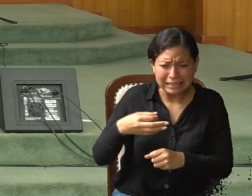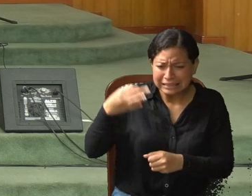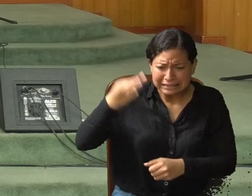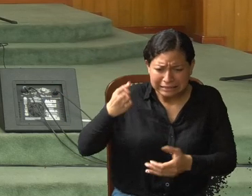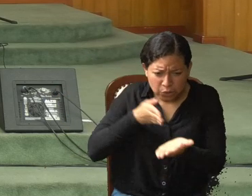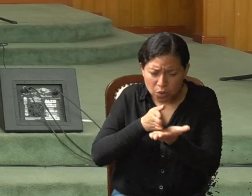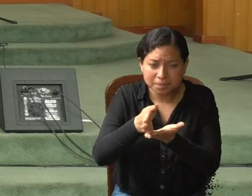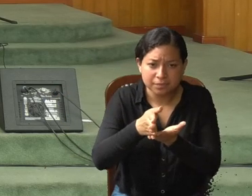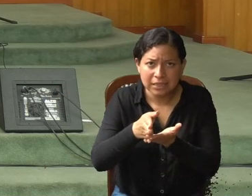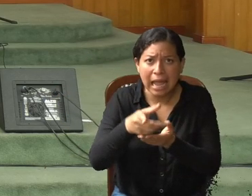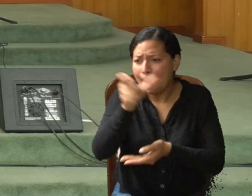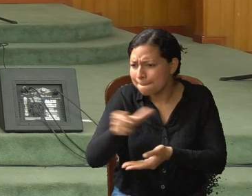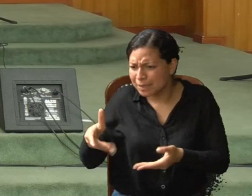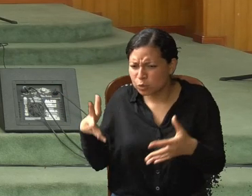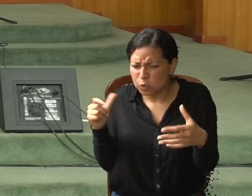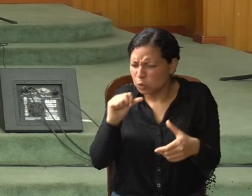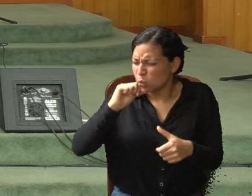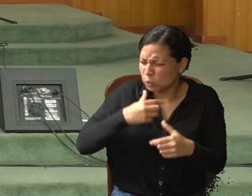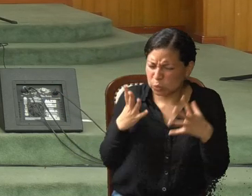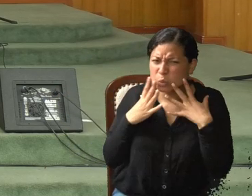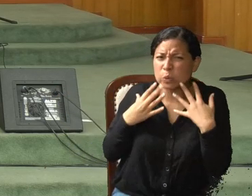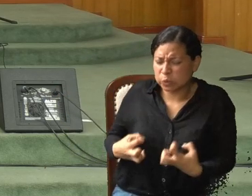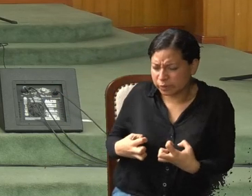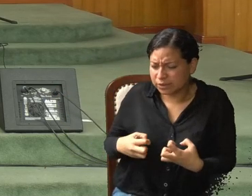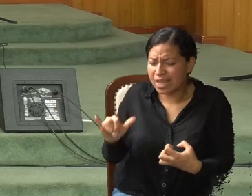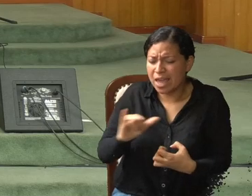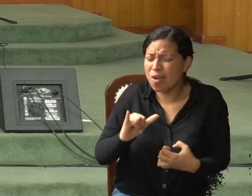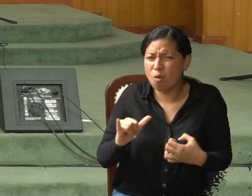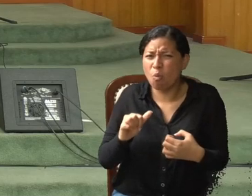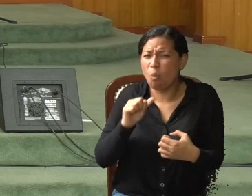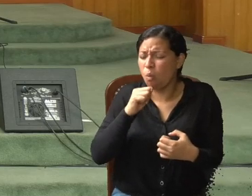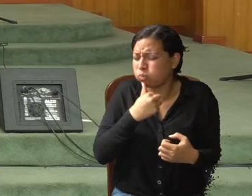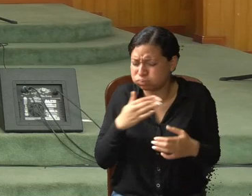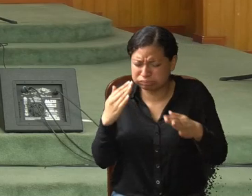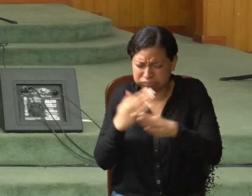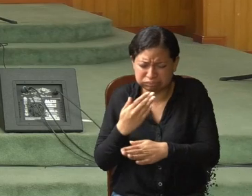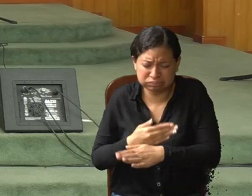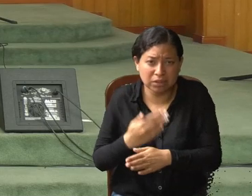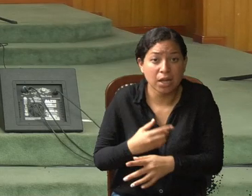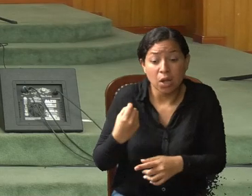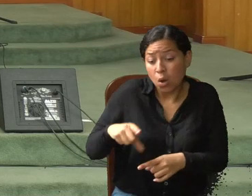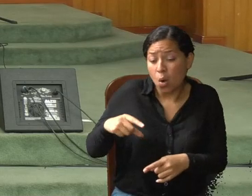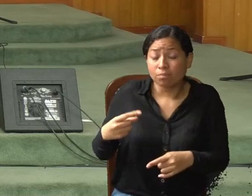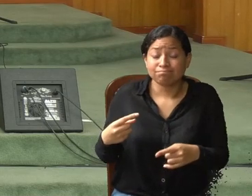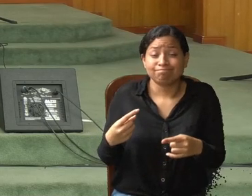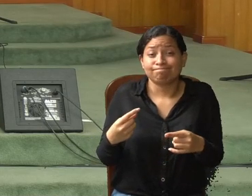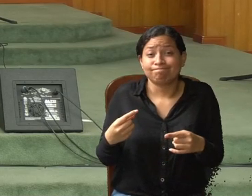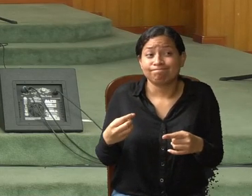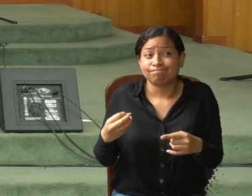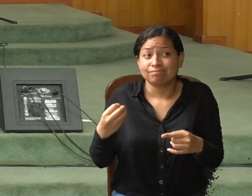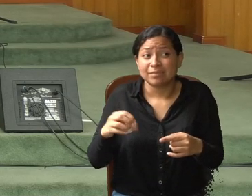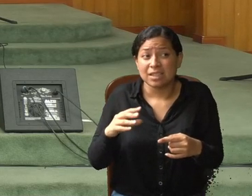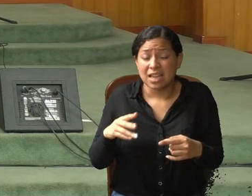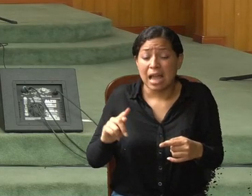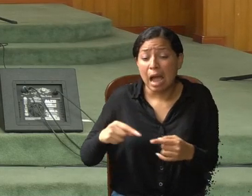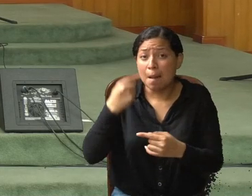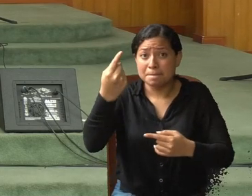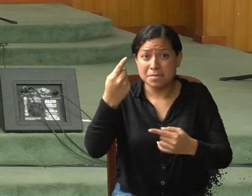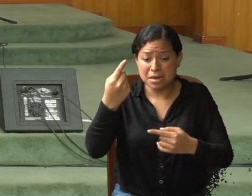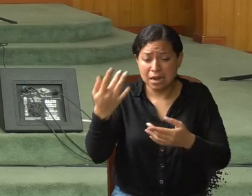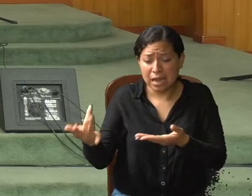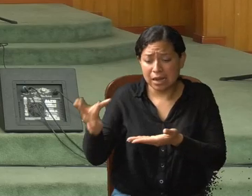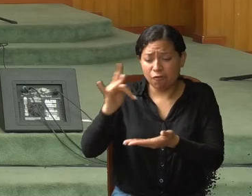en angustia, tal como la aflicción que le vino en el tiempo en que livianamente tocaron la primera vez a la tierra de Zabulón y a la